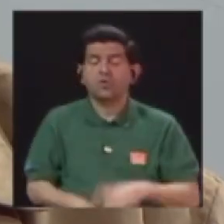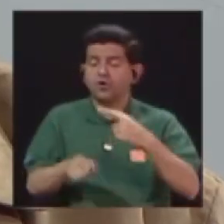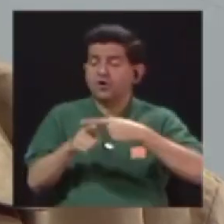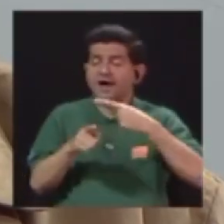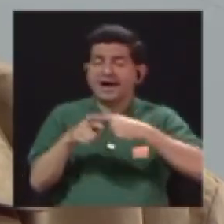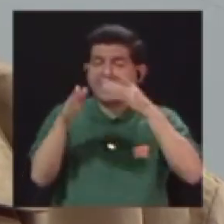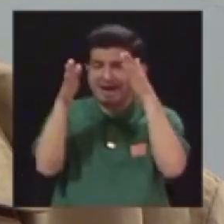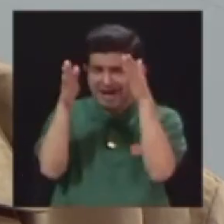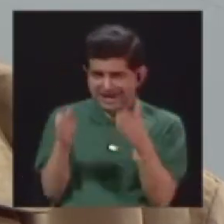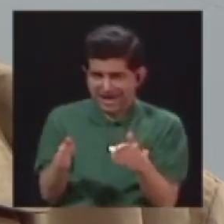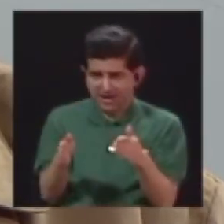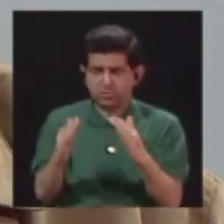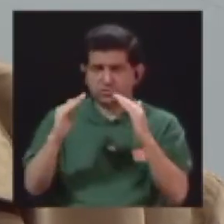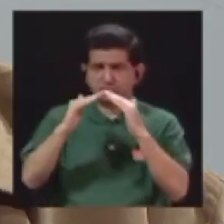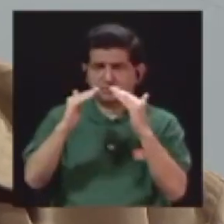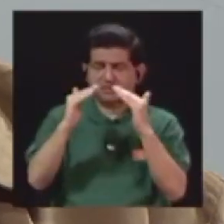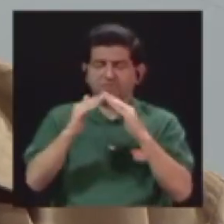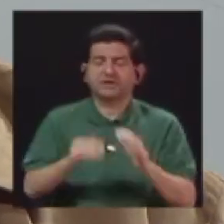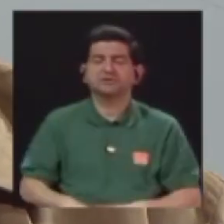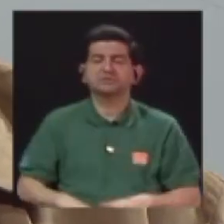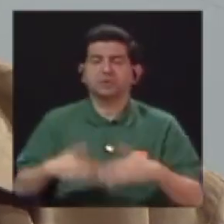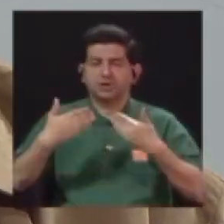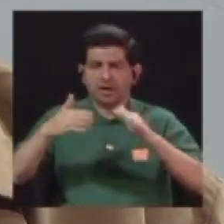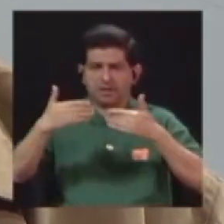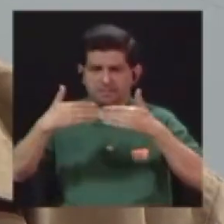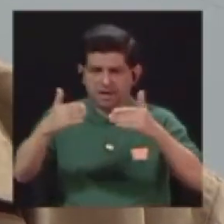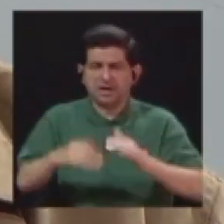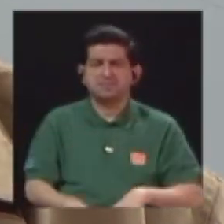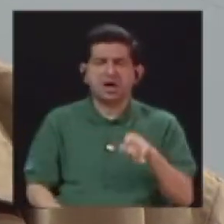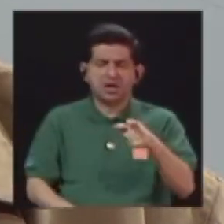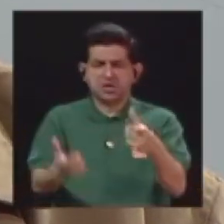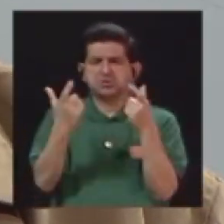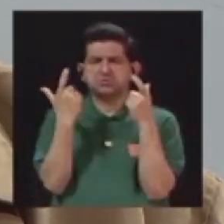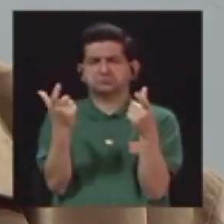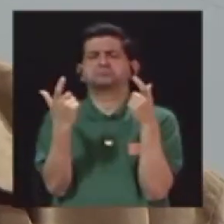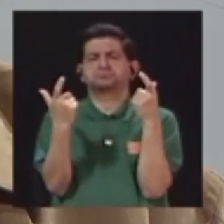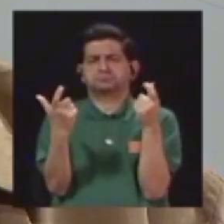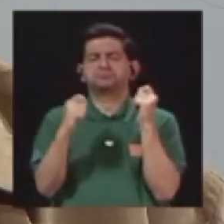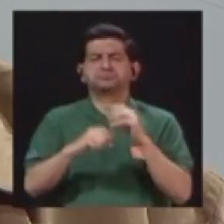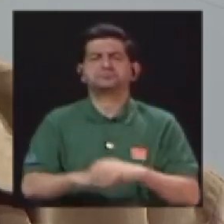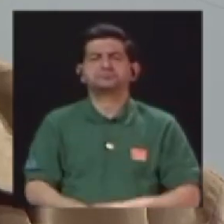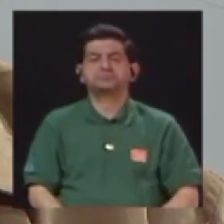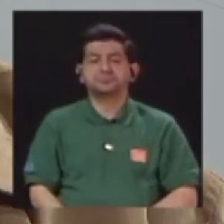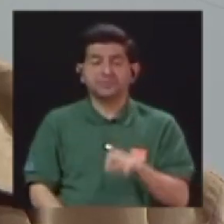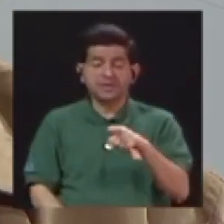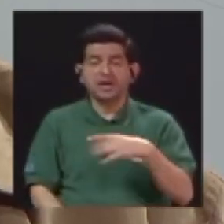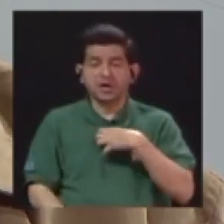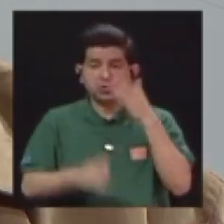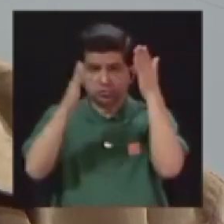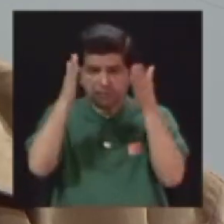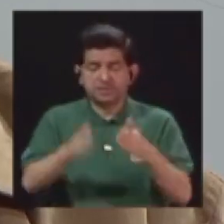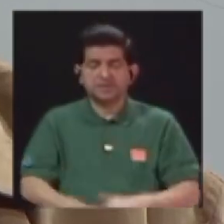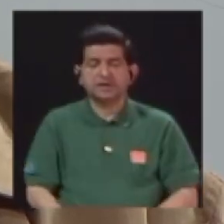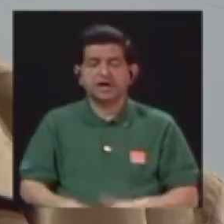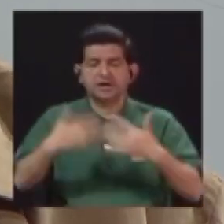griegos que vivían en Panamá, que habían hecho mucho dinero en Panamá, y que eran propietarios de la compañía embotelladora de